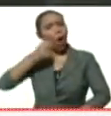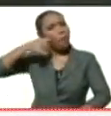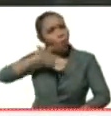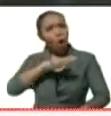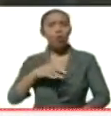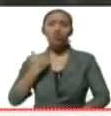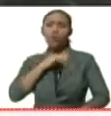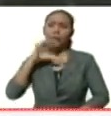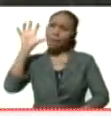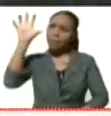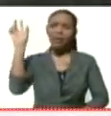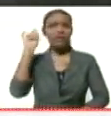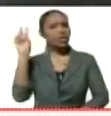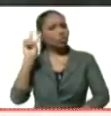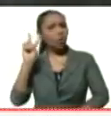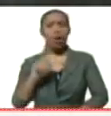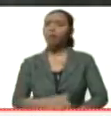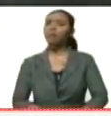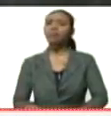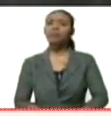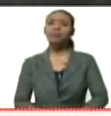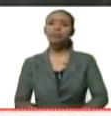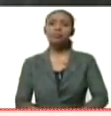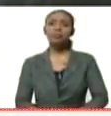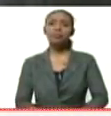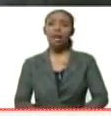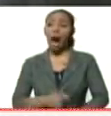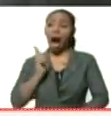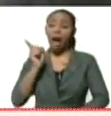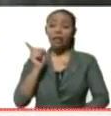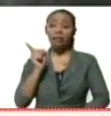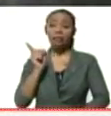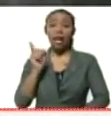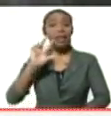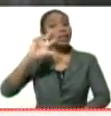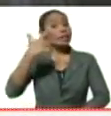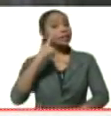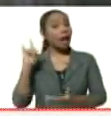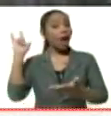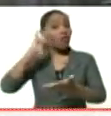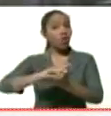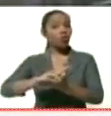nuestra patria Venezuela. Ahí está, pues, tercer avión.